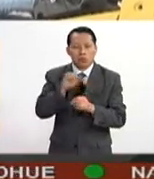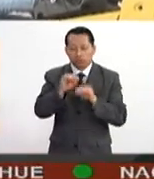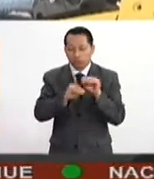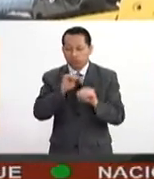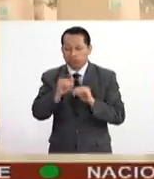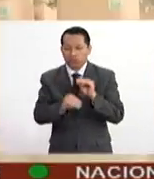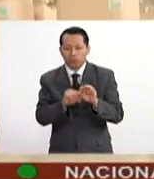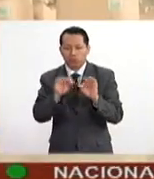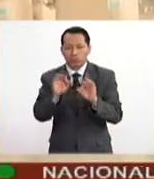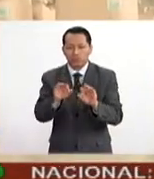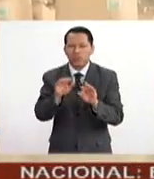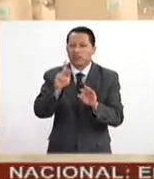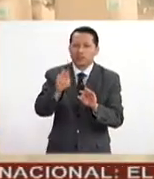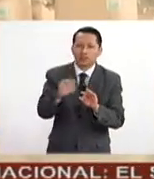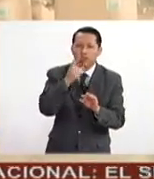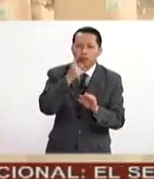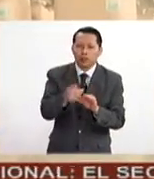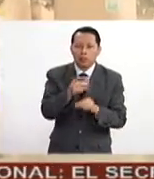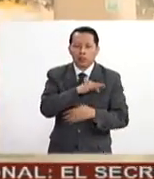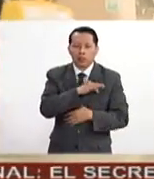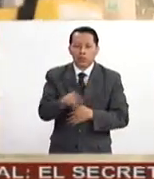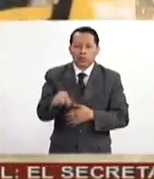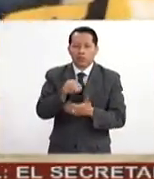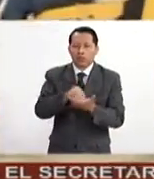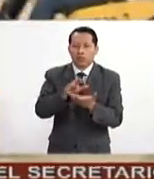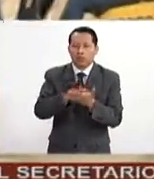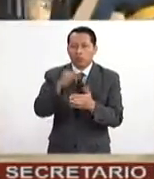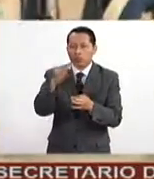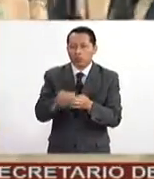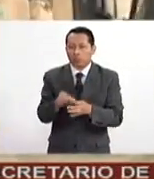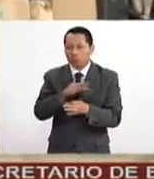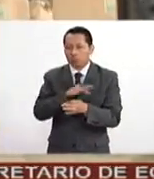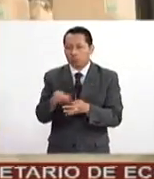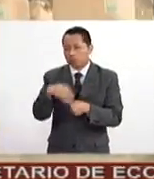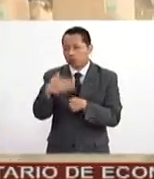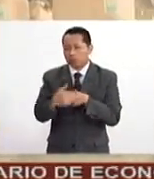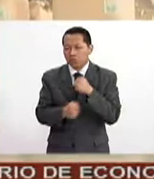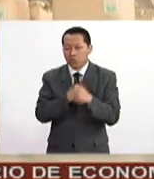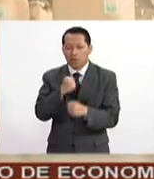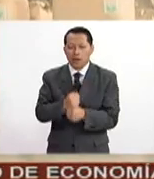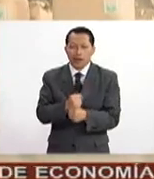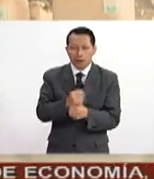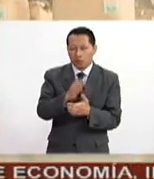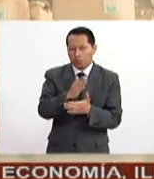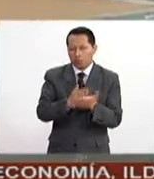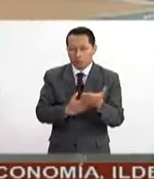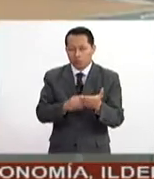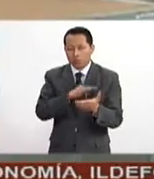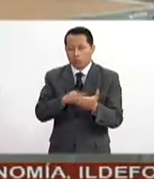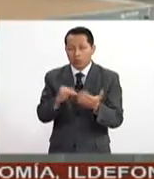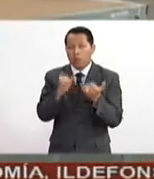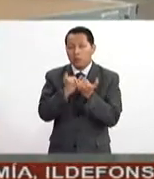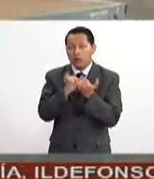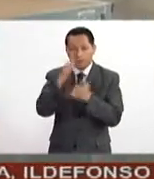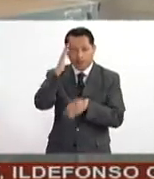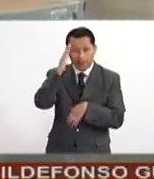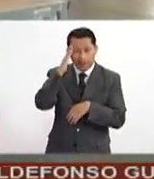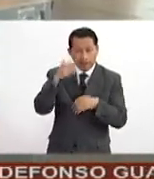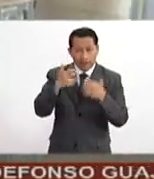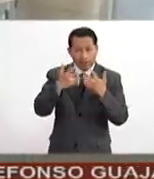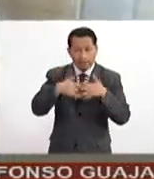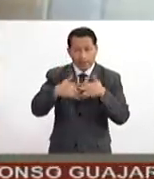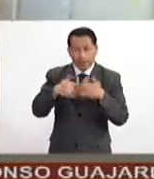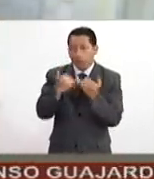del Norte. Dijo que esto podrá concretarse a mediados del próximo año. También destacó que líderes empresariales